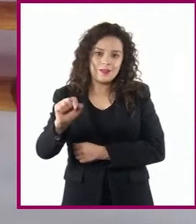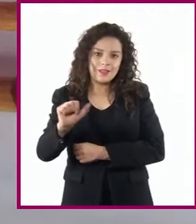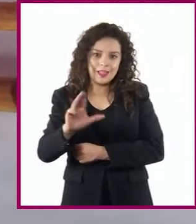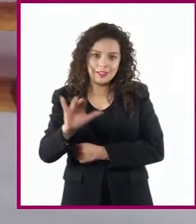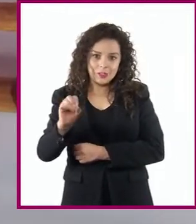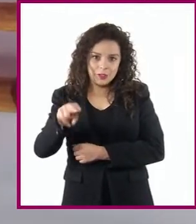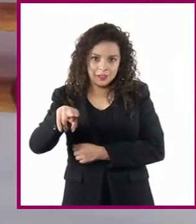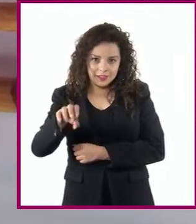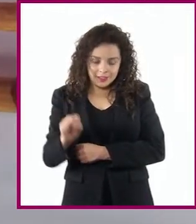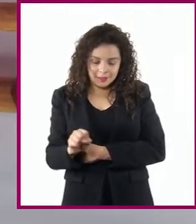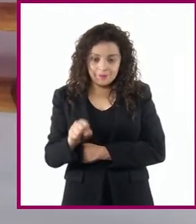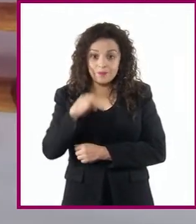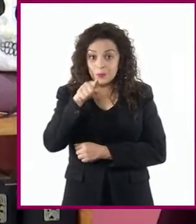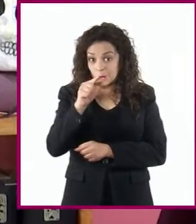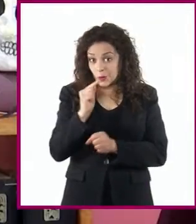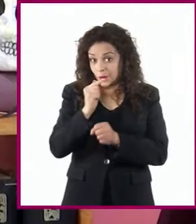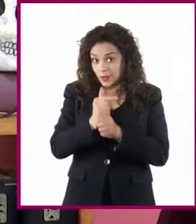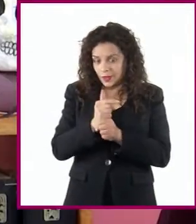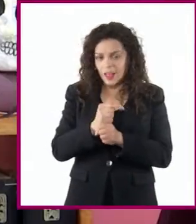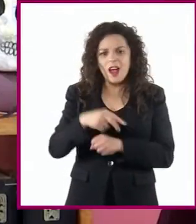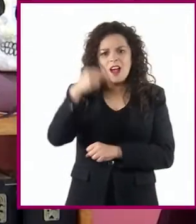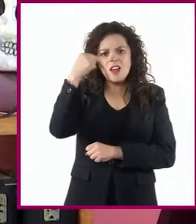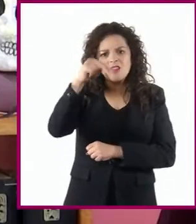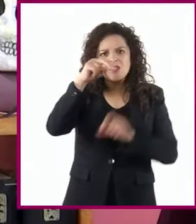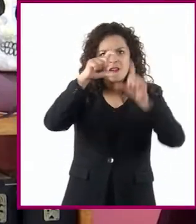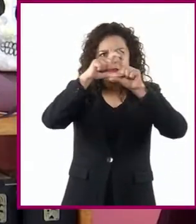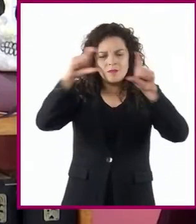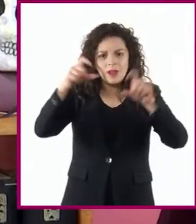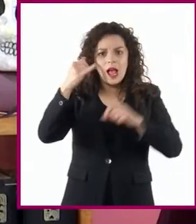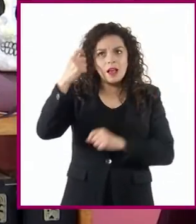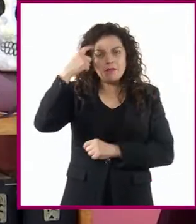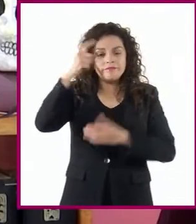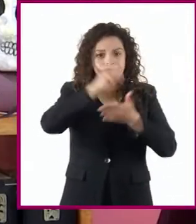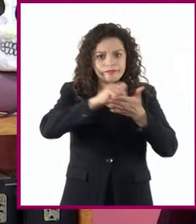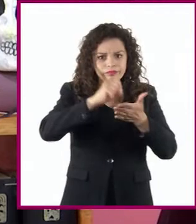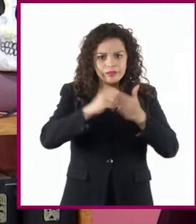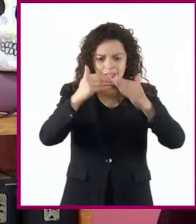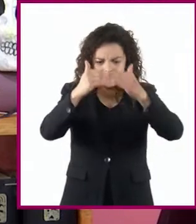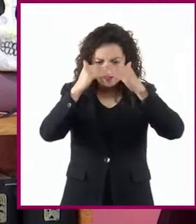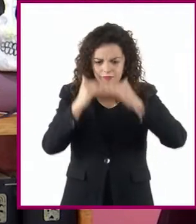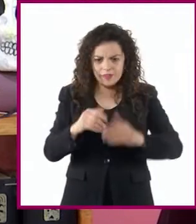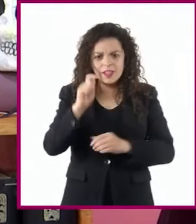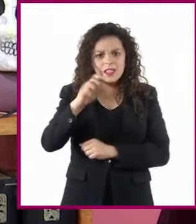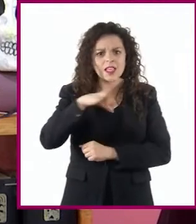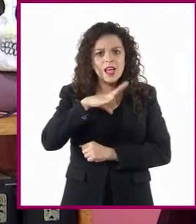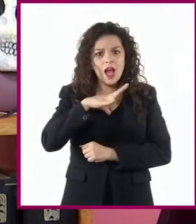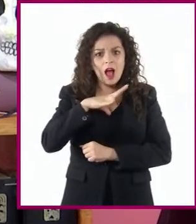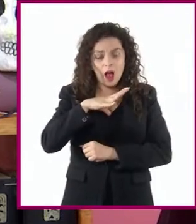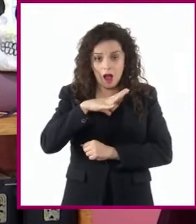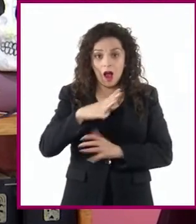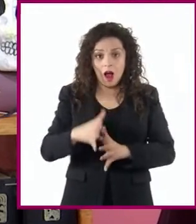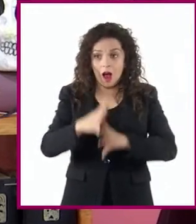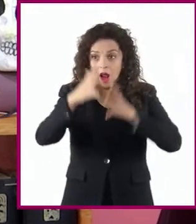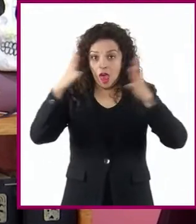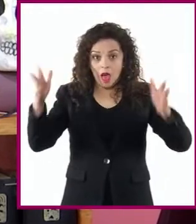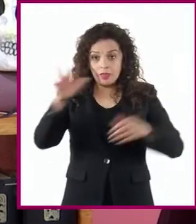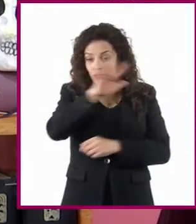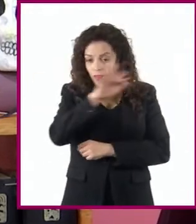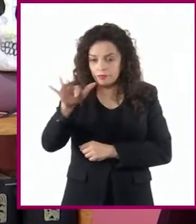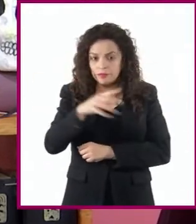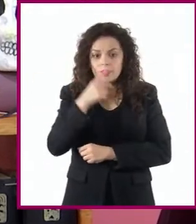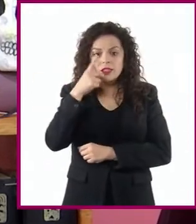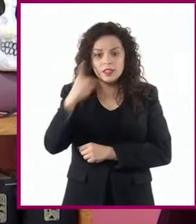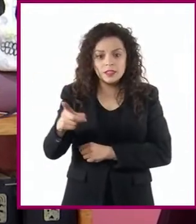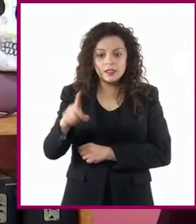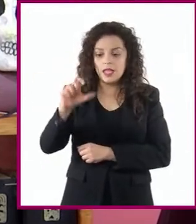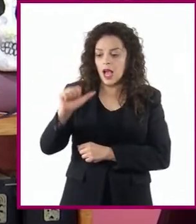hayan notado que después del título y autor se encontraba un subtítulo muy grande que decía